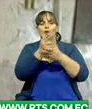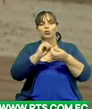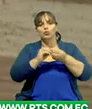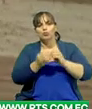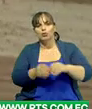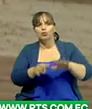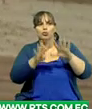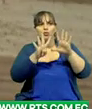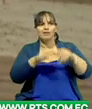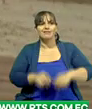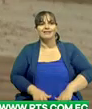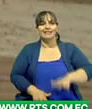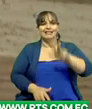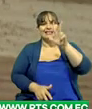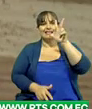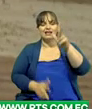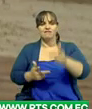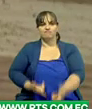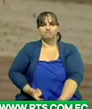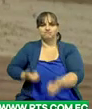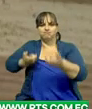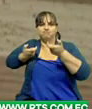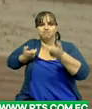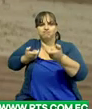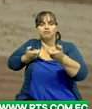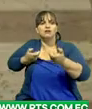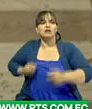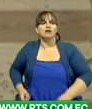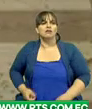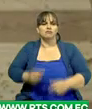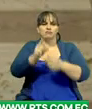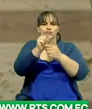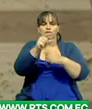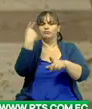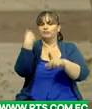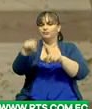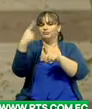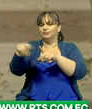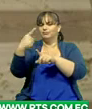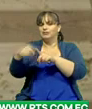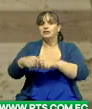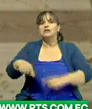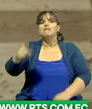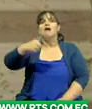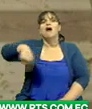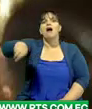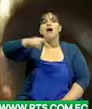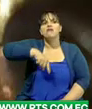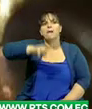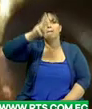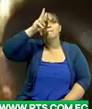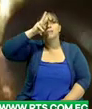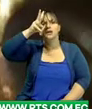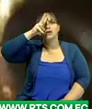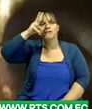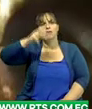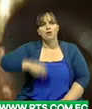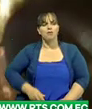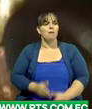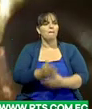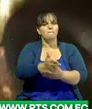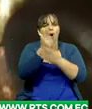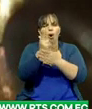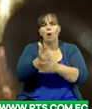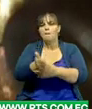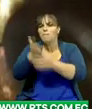calibre, tres carabinas, una con mira óptica y munición. Al parecer se dedicaban a vivir del alquiler y no descartan que también